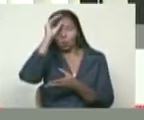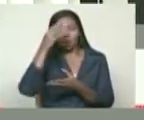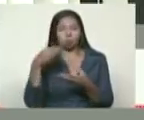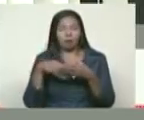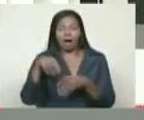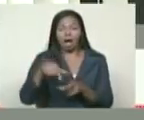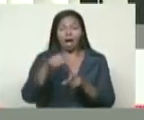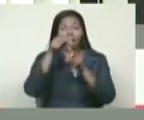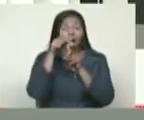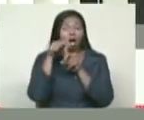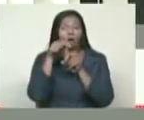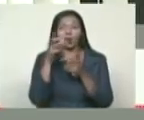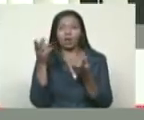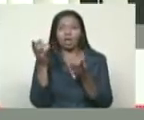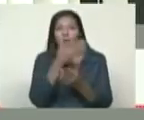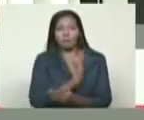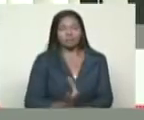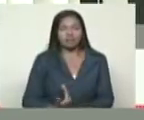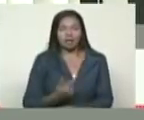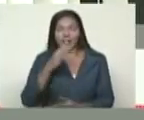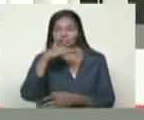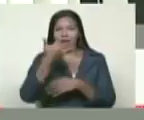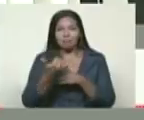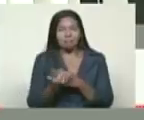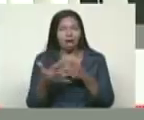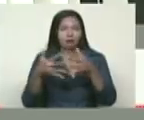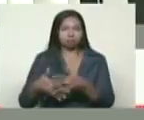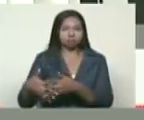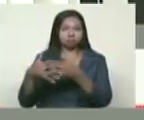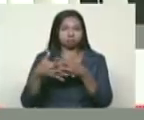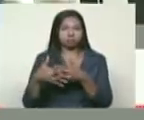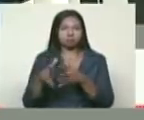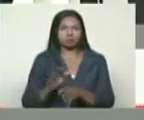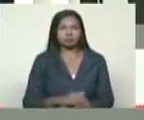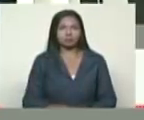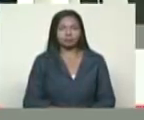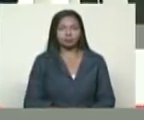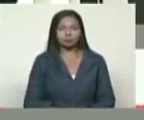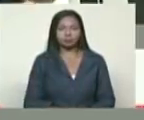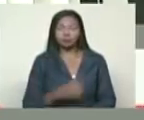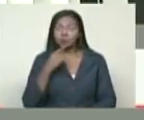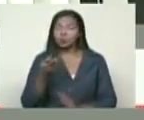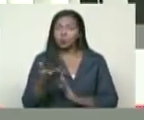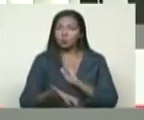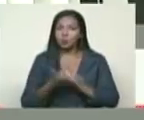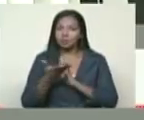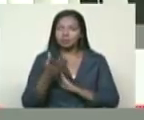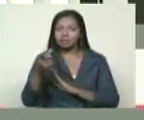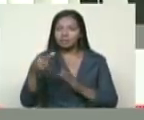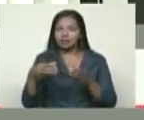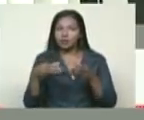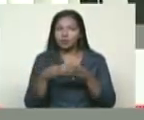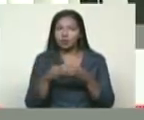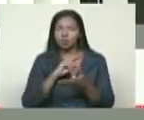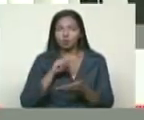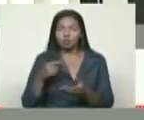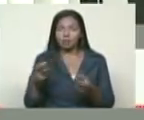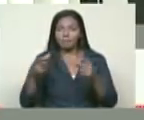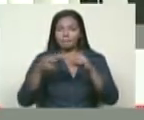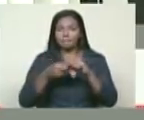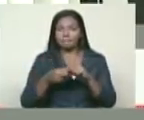lo eligieron? Ese es el plan del imperio. Y por eso es importante esa reunión de nuestra